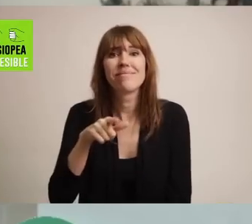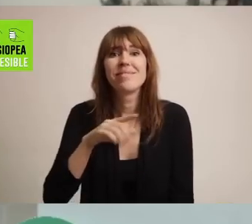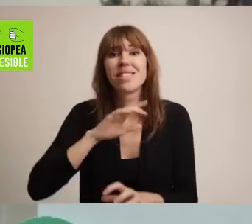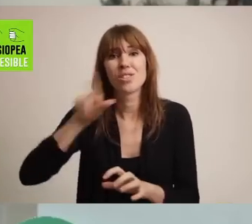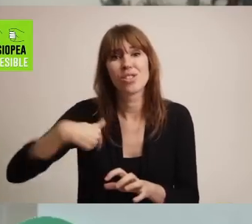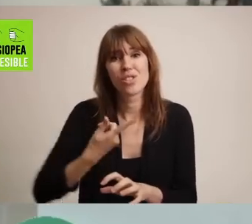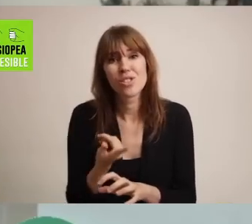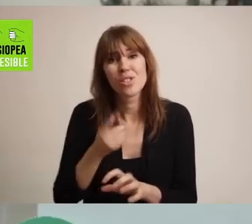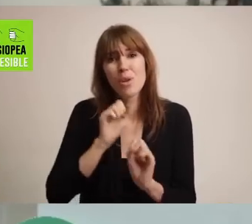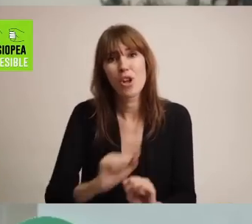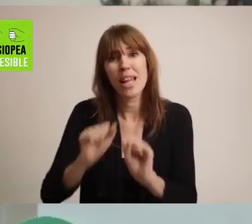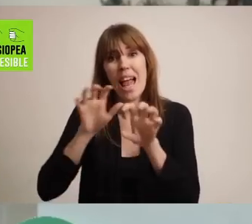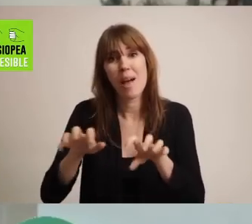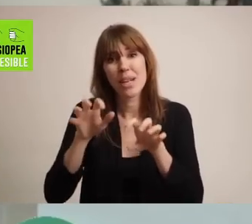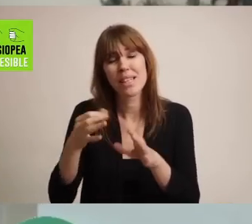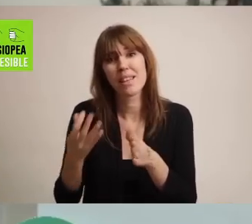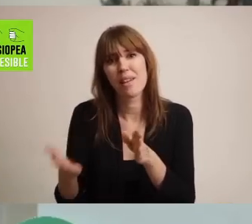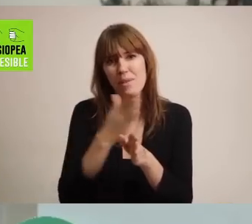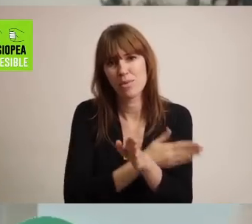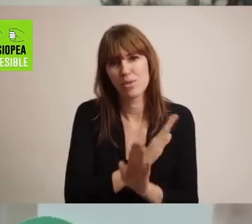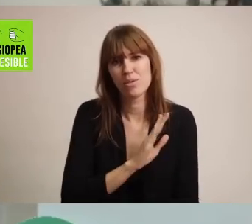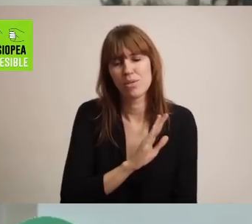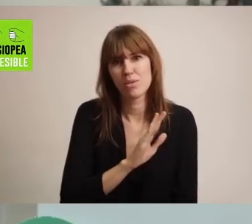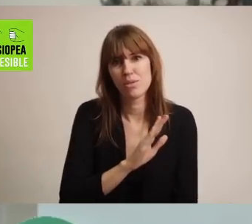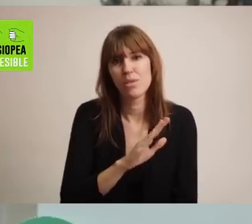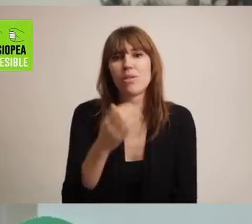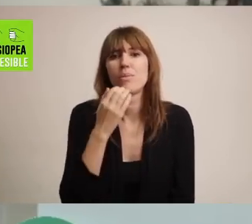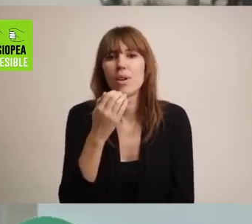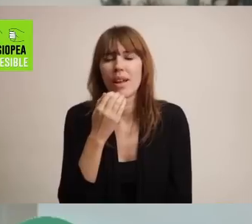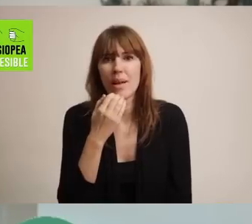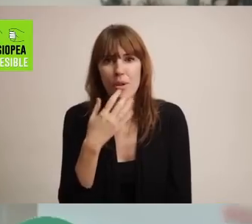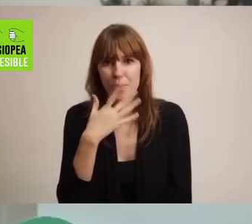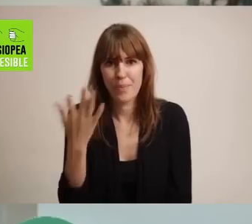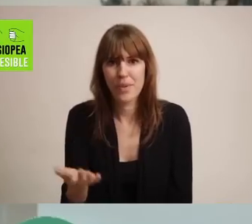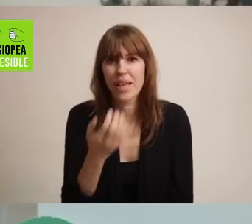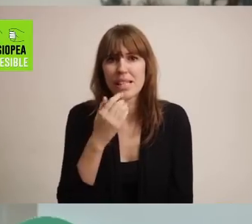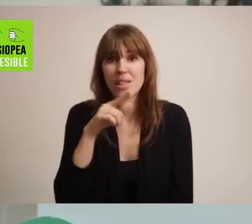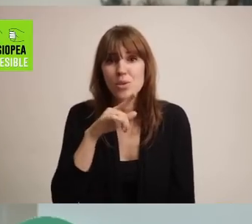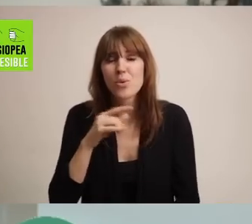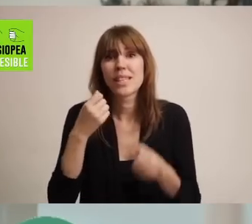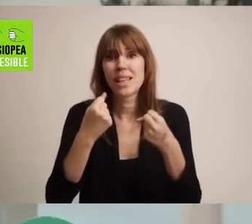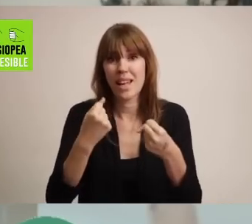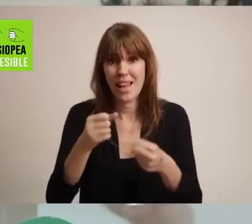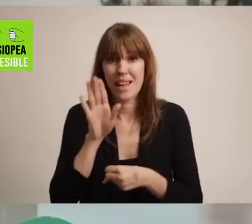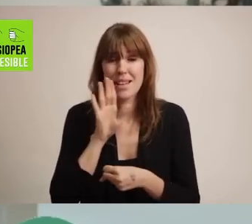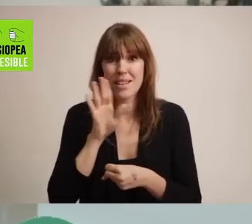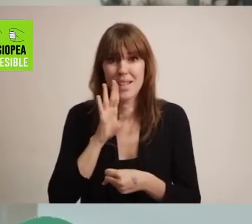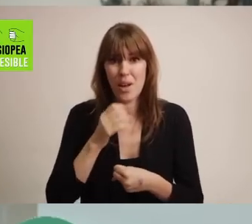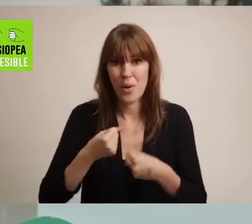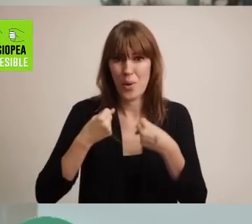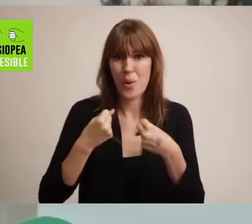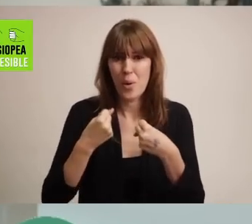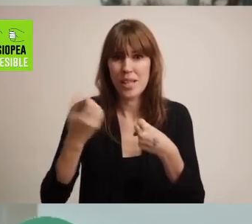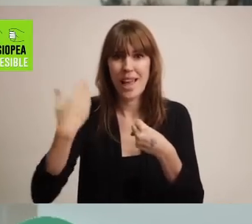ello. Y ese es otro error de, por ejemplo, técnica Reiki. No, cuando tú estás proyectando esa energía, estás protegido de